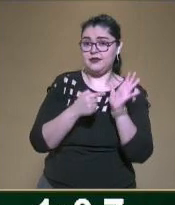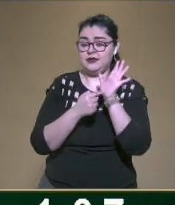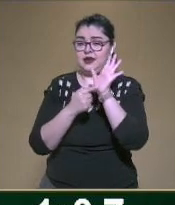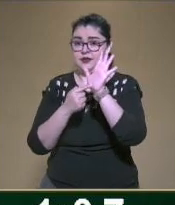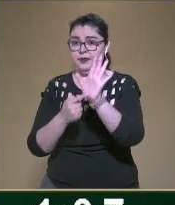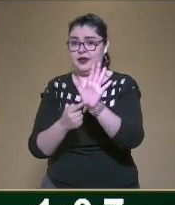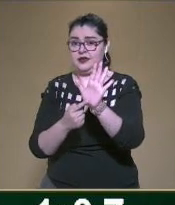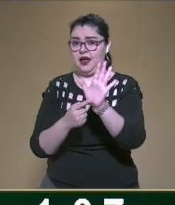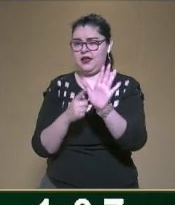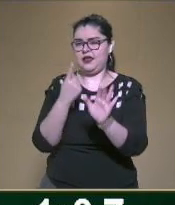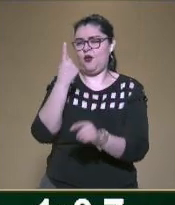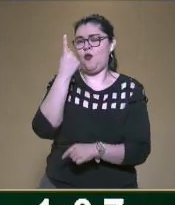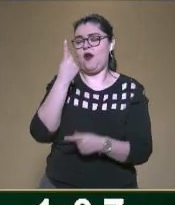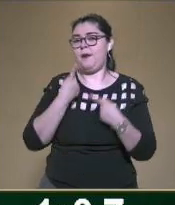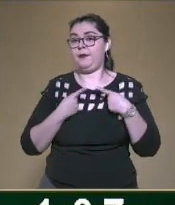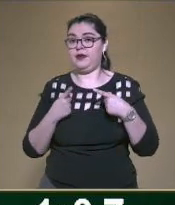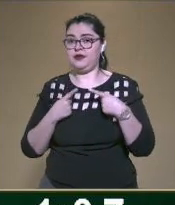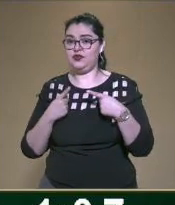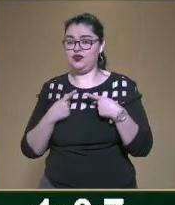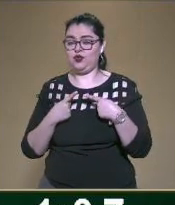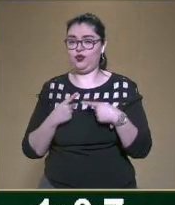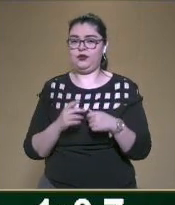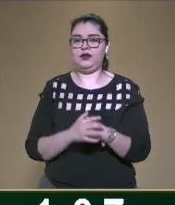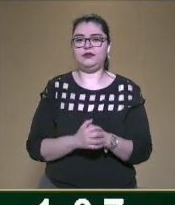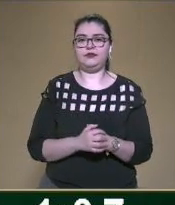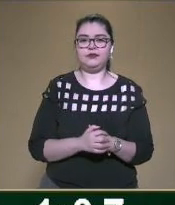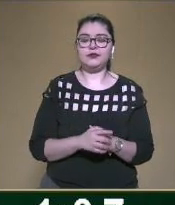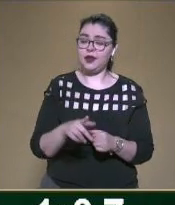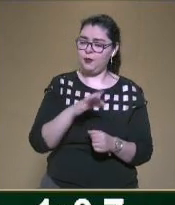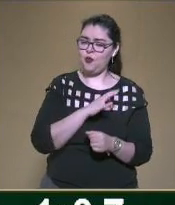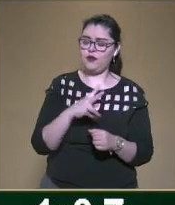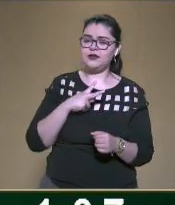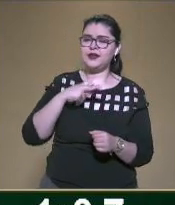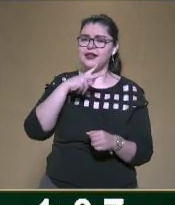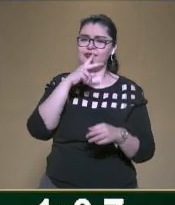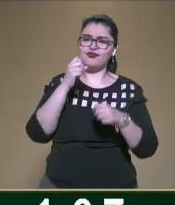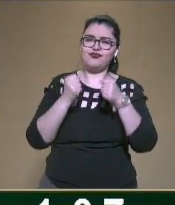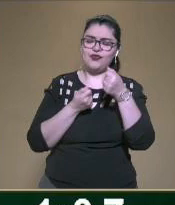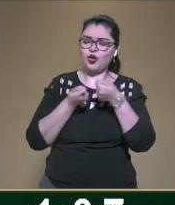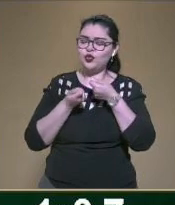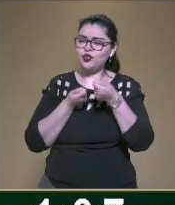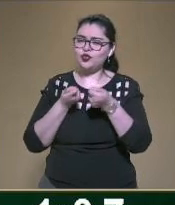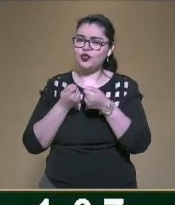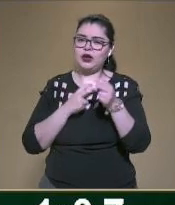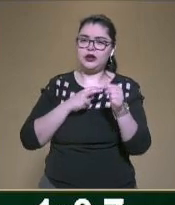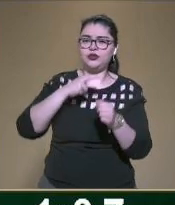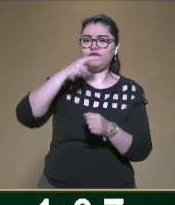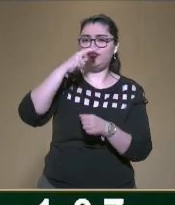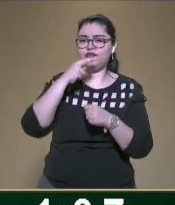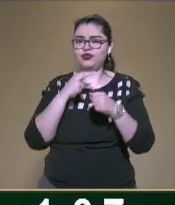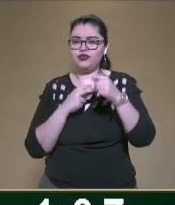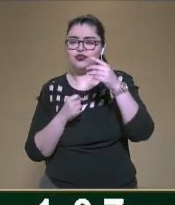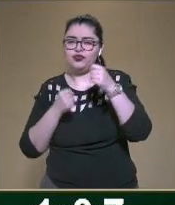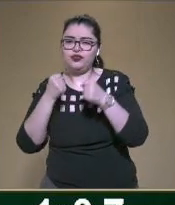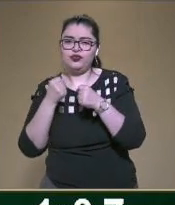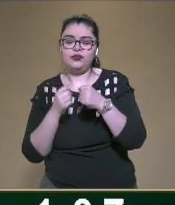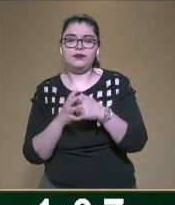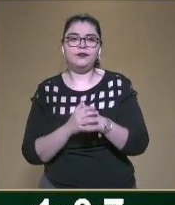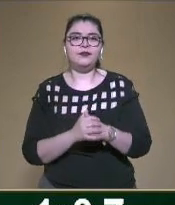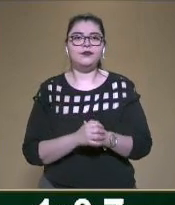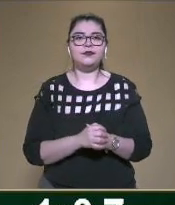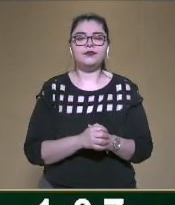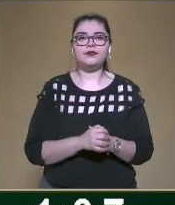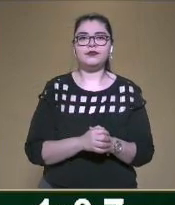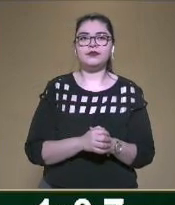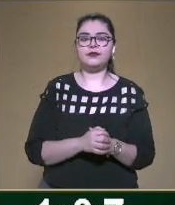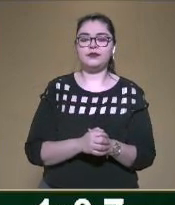hablante lírico. Exactamente, el poeta, así se le llama a la persona que escribe los poemas.